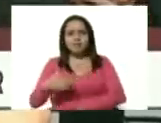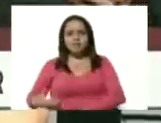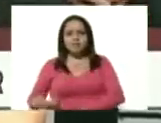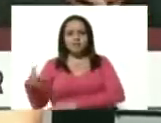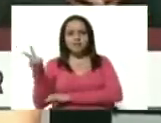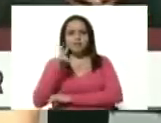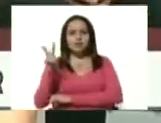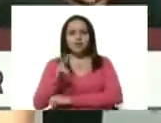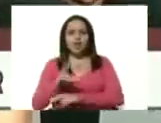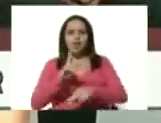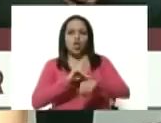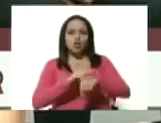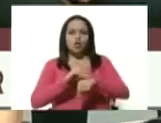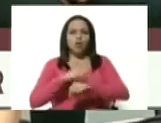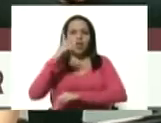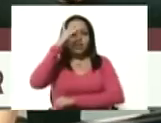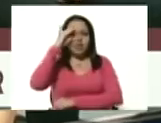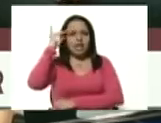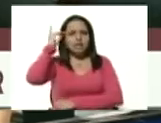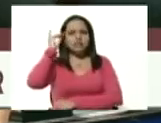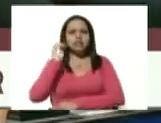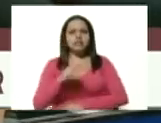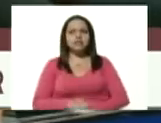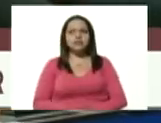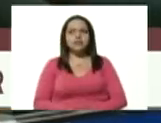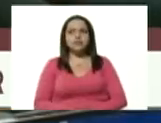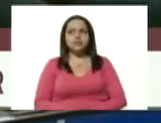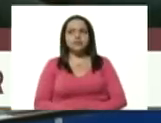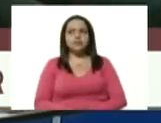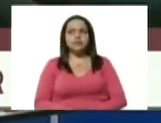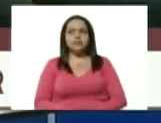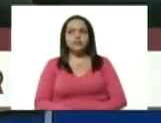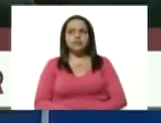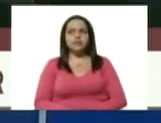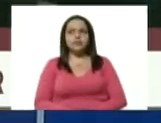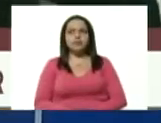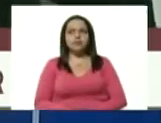República, doctora Delcy Rodríguez, en esta edición.